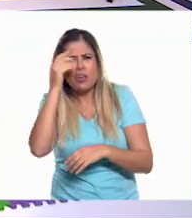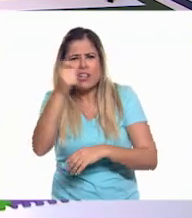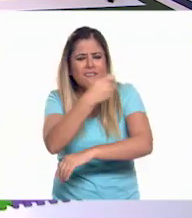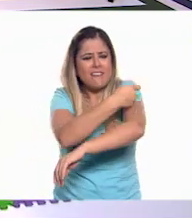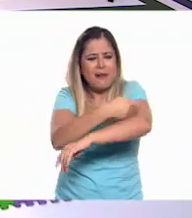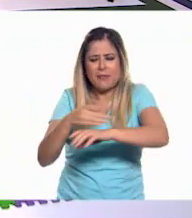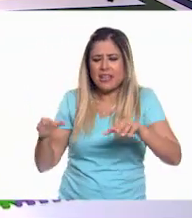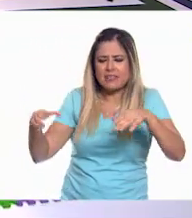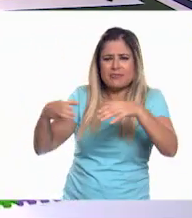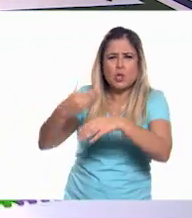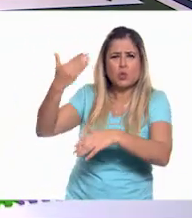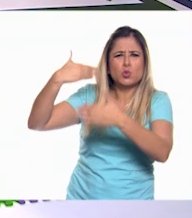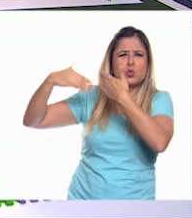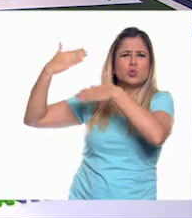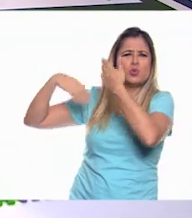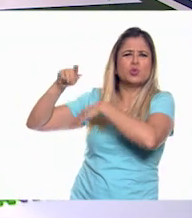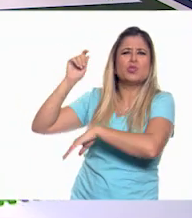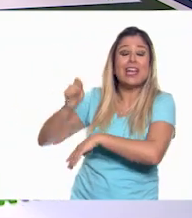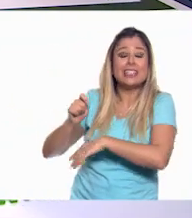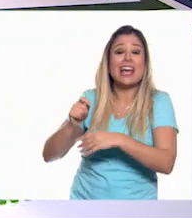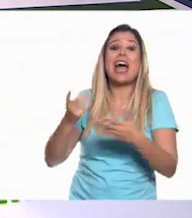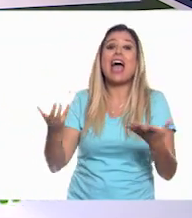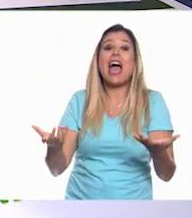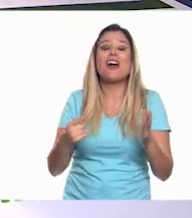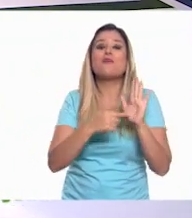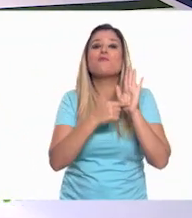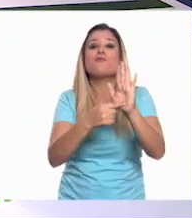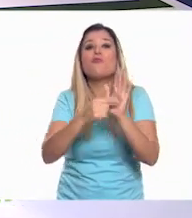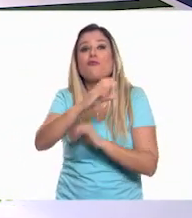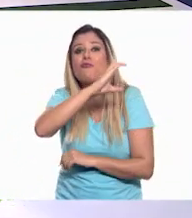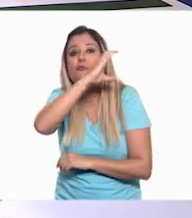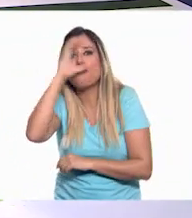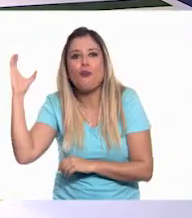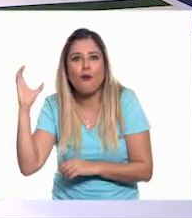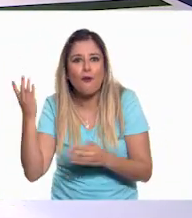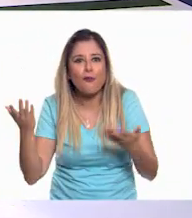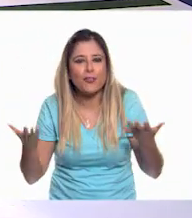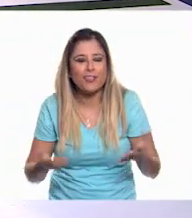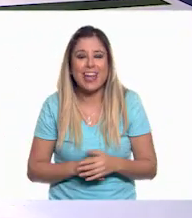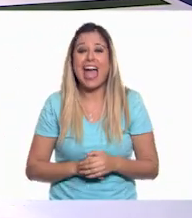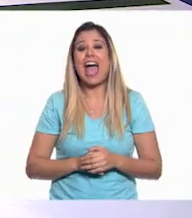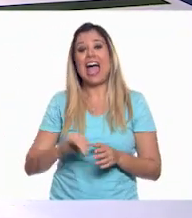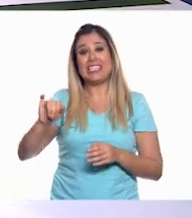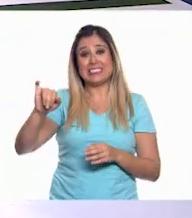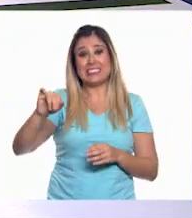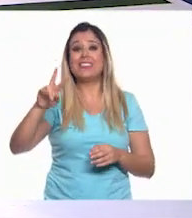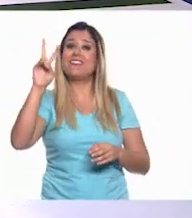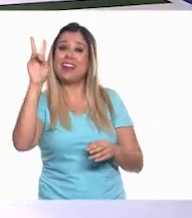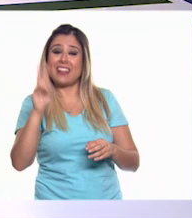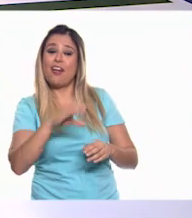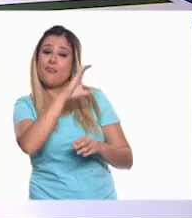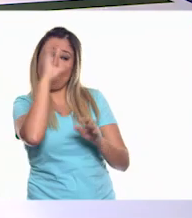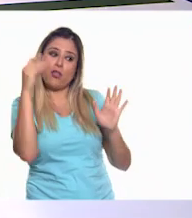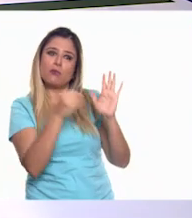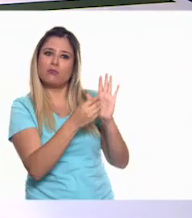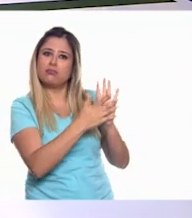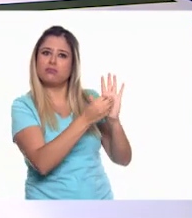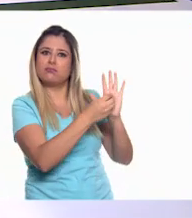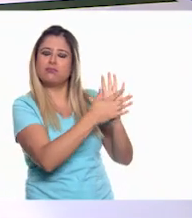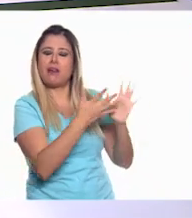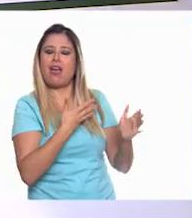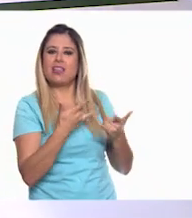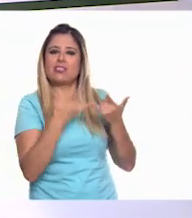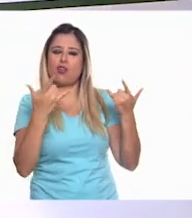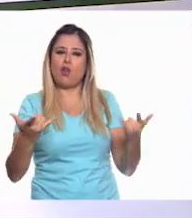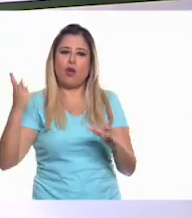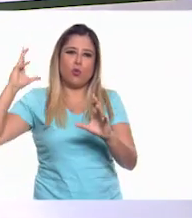personal. Y es a través de las fotografías. Ay, por supuesto, claro. Sí, ahí están registrados mucho de nuestra historia, de lo